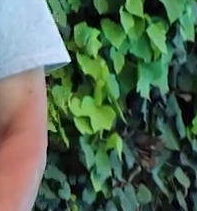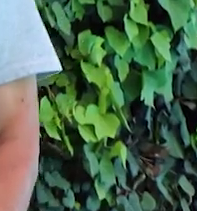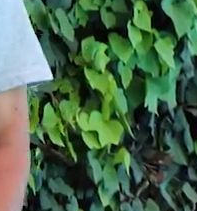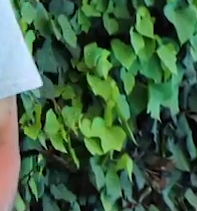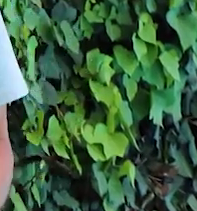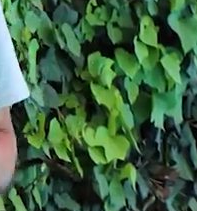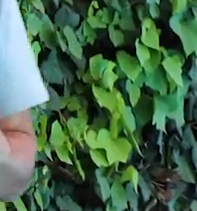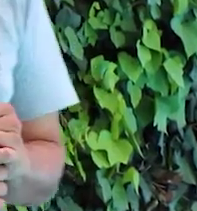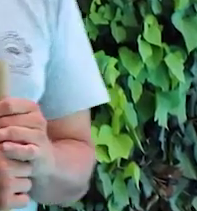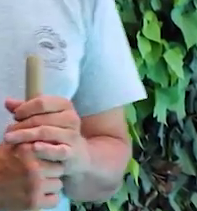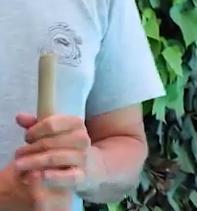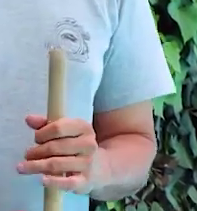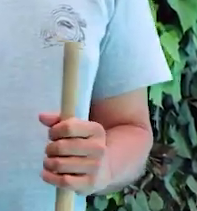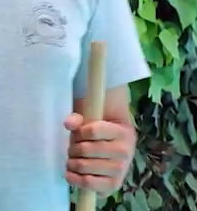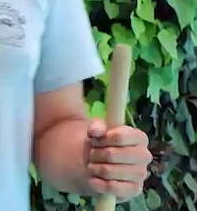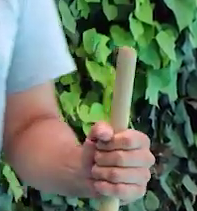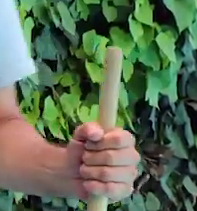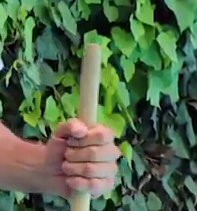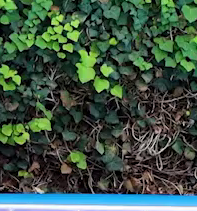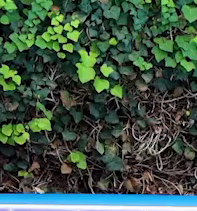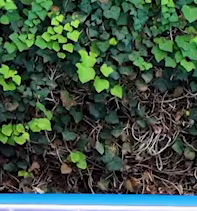Nada. Ok. Perfecto.